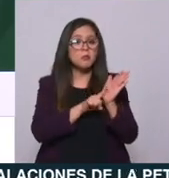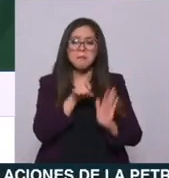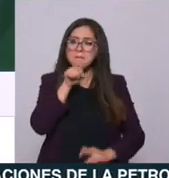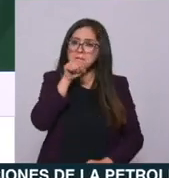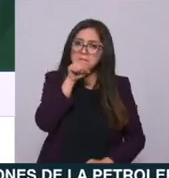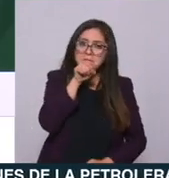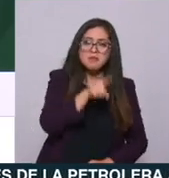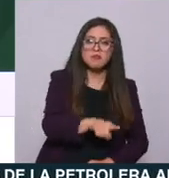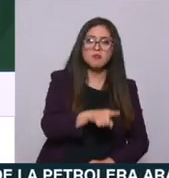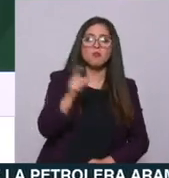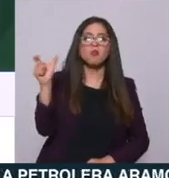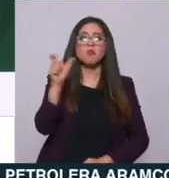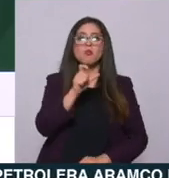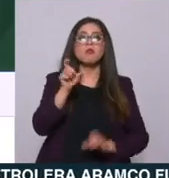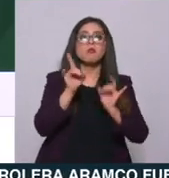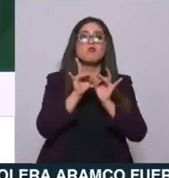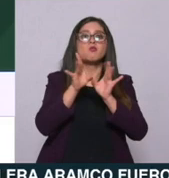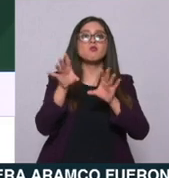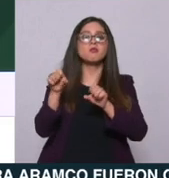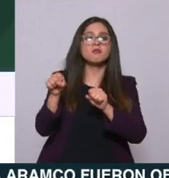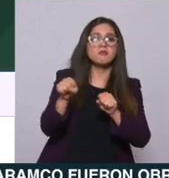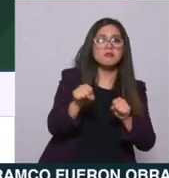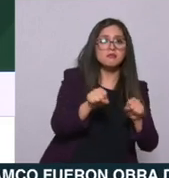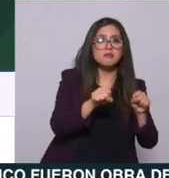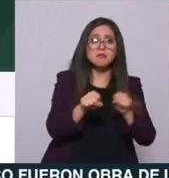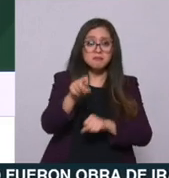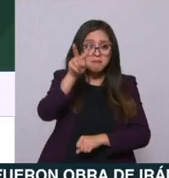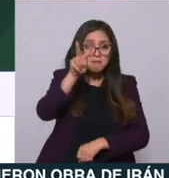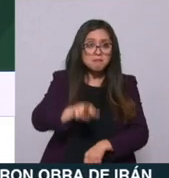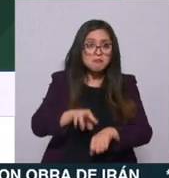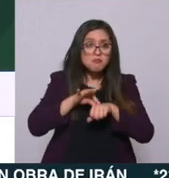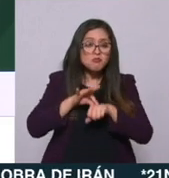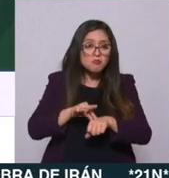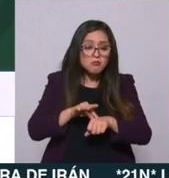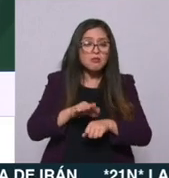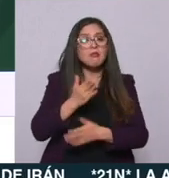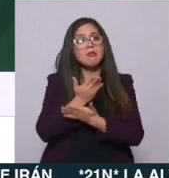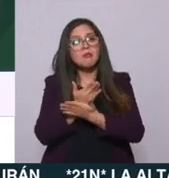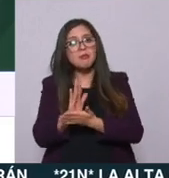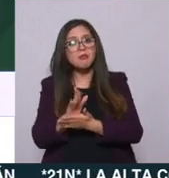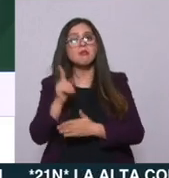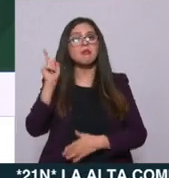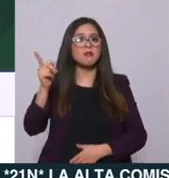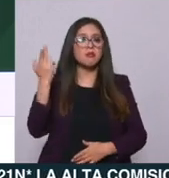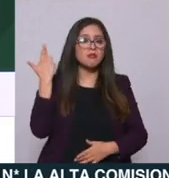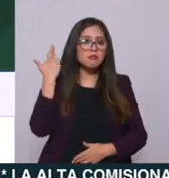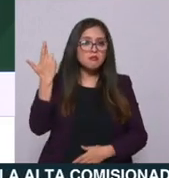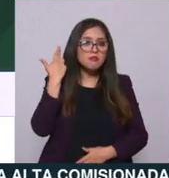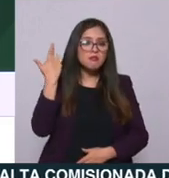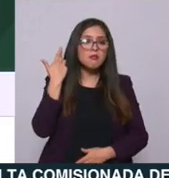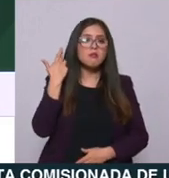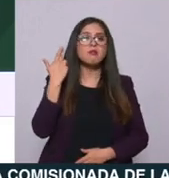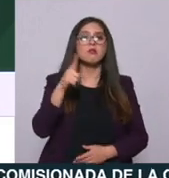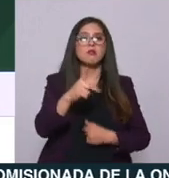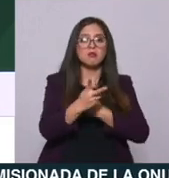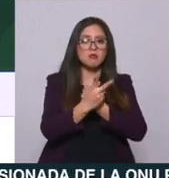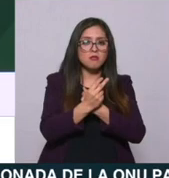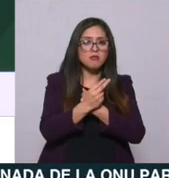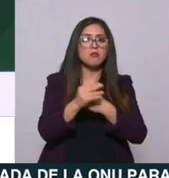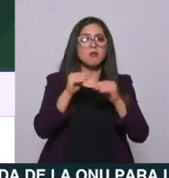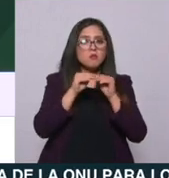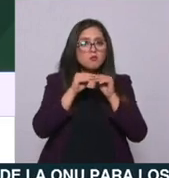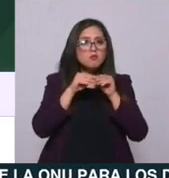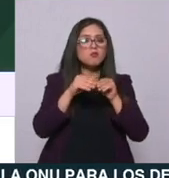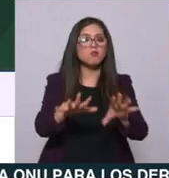mismo que se reproduce cuando se trata de un evento real, y también lo harán las estaciones de radio y televisión que